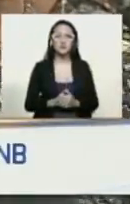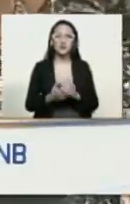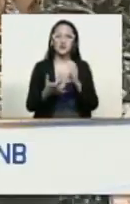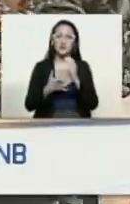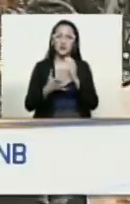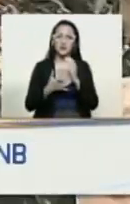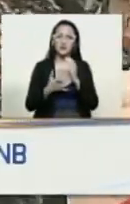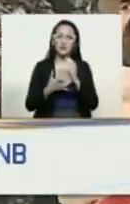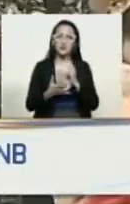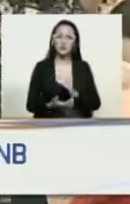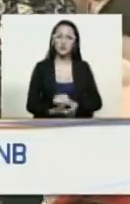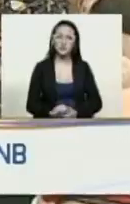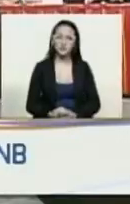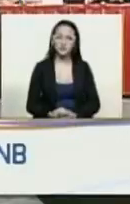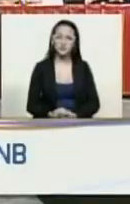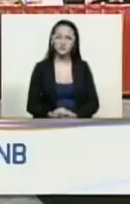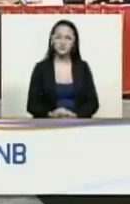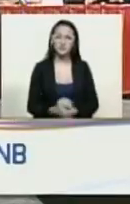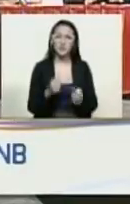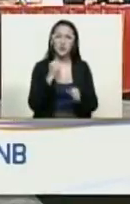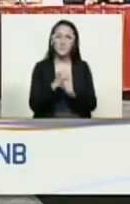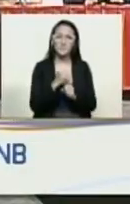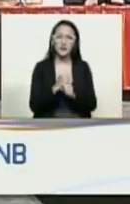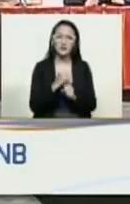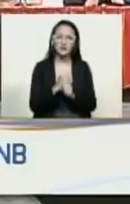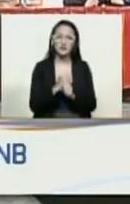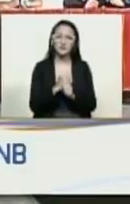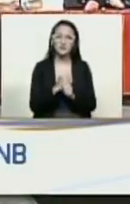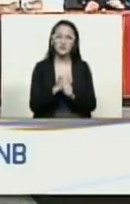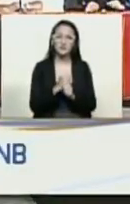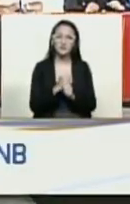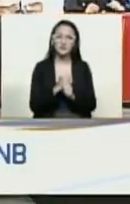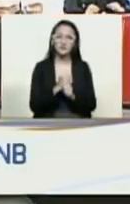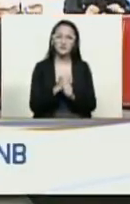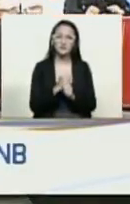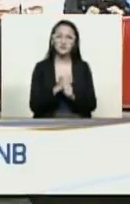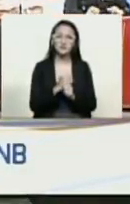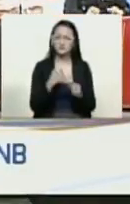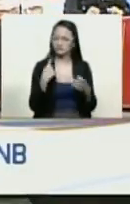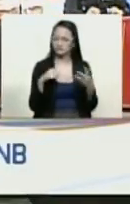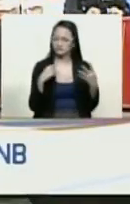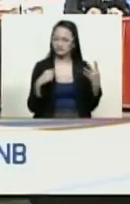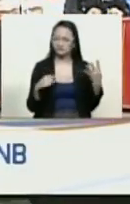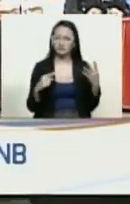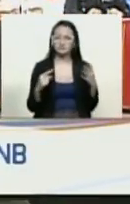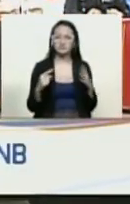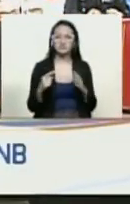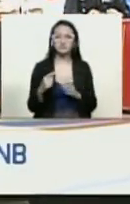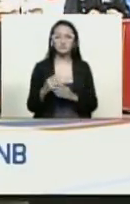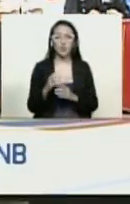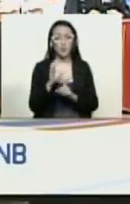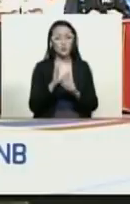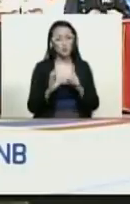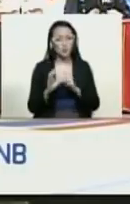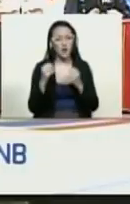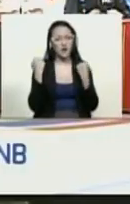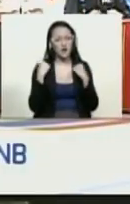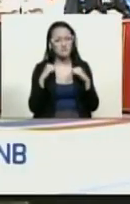técnico, táctico, operativo, conceptual, doctrinario, cultural,